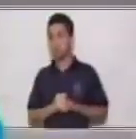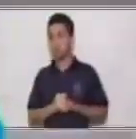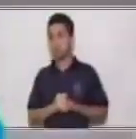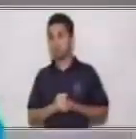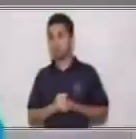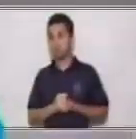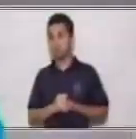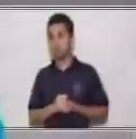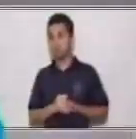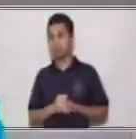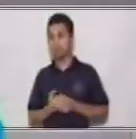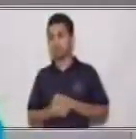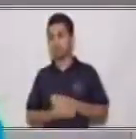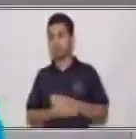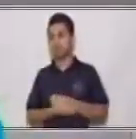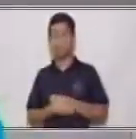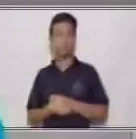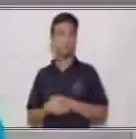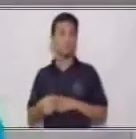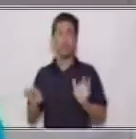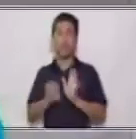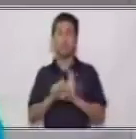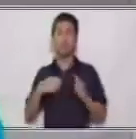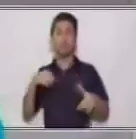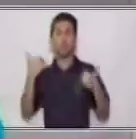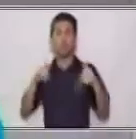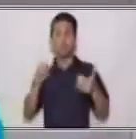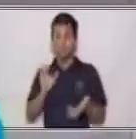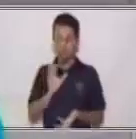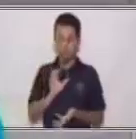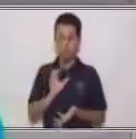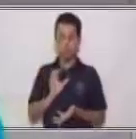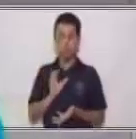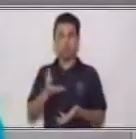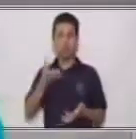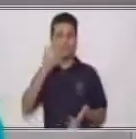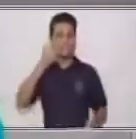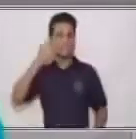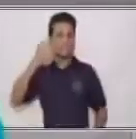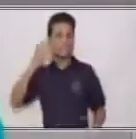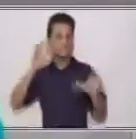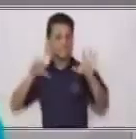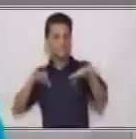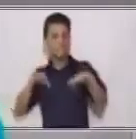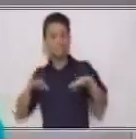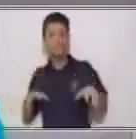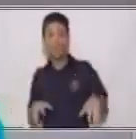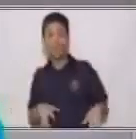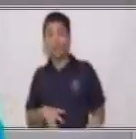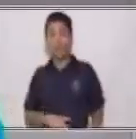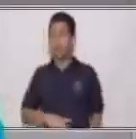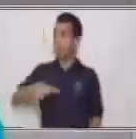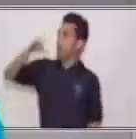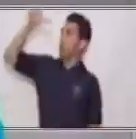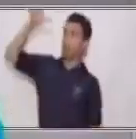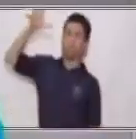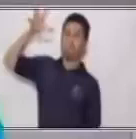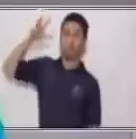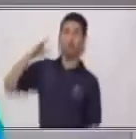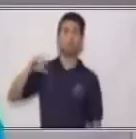Un peluche de un tigre, ¿cuánto pesará? Si es grande, tal vez pesará unas 5